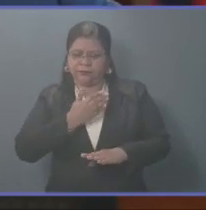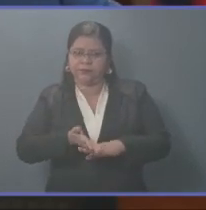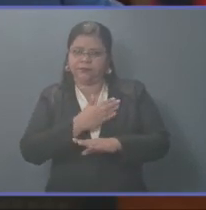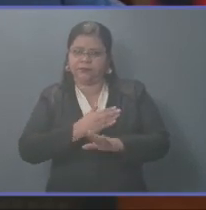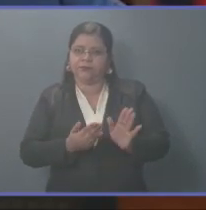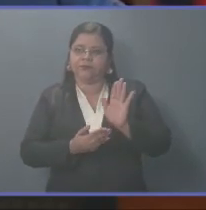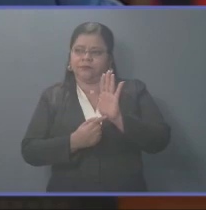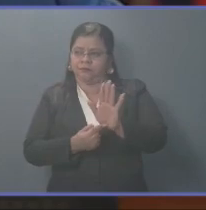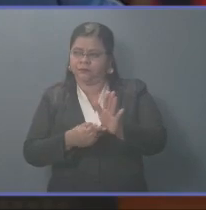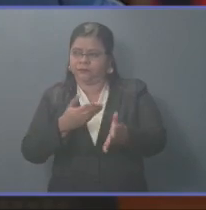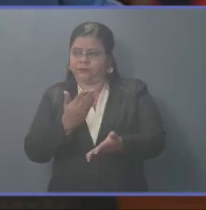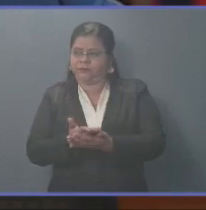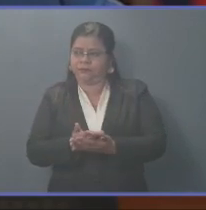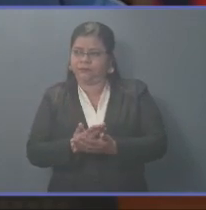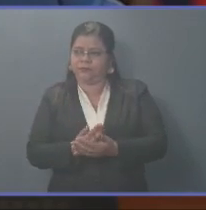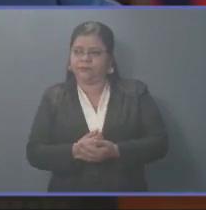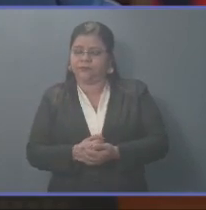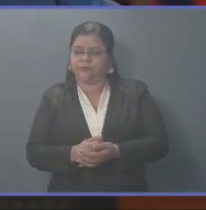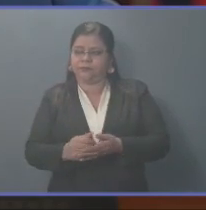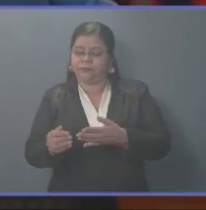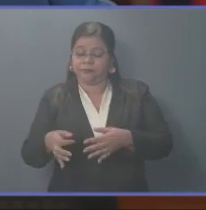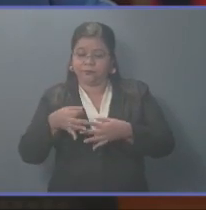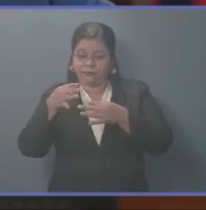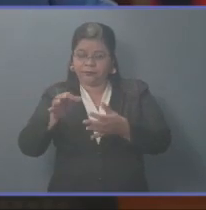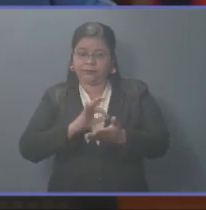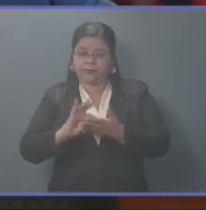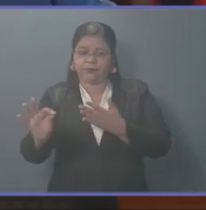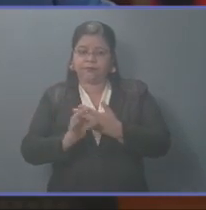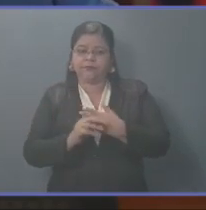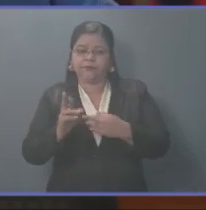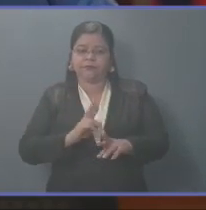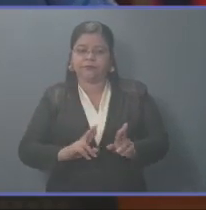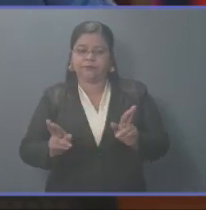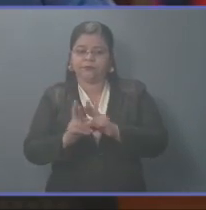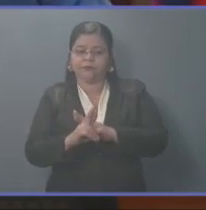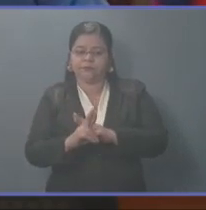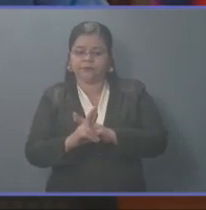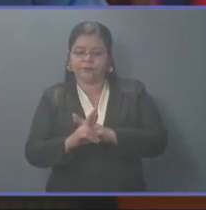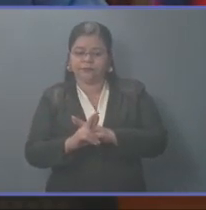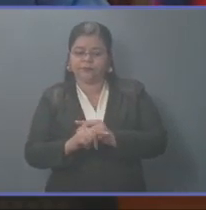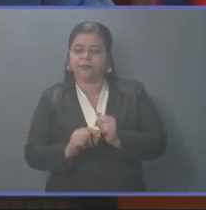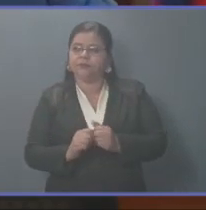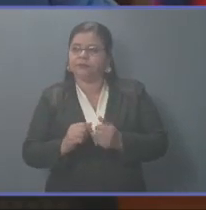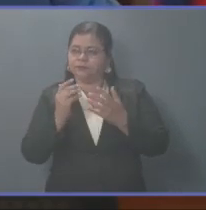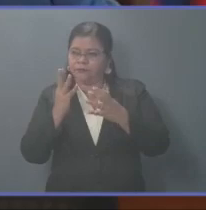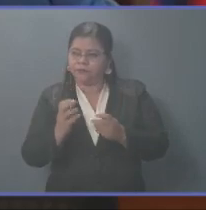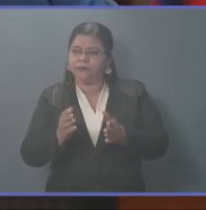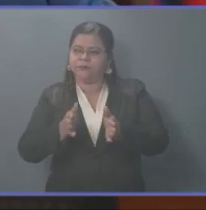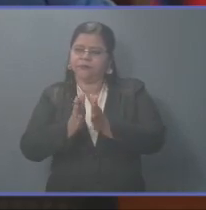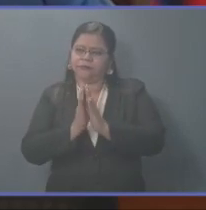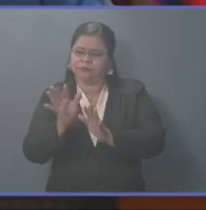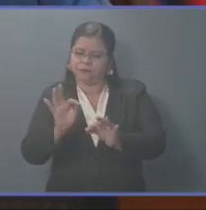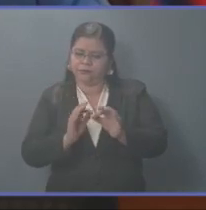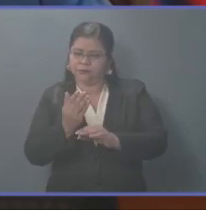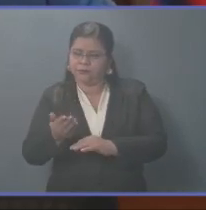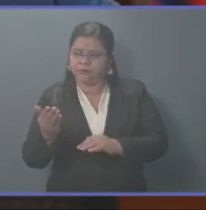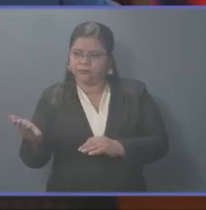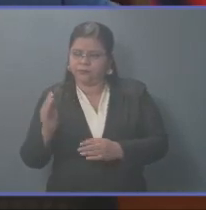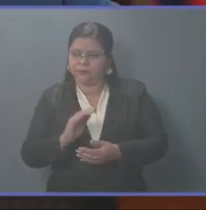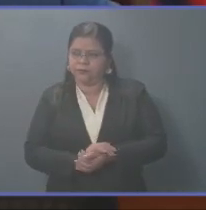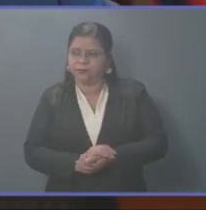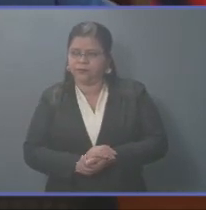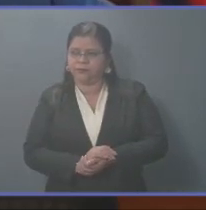presentado una pieza, un proyecto de reforma, en la cual se piden varias cosas. Se